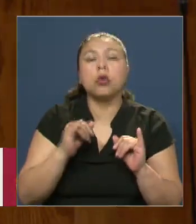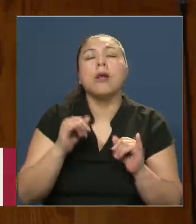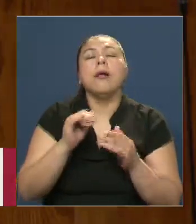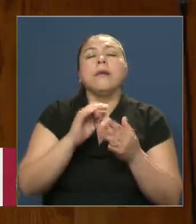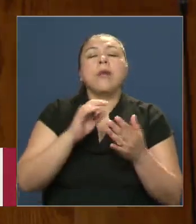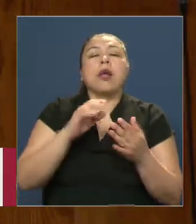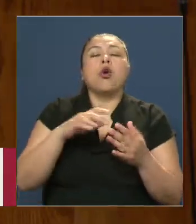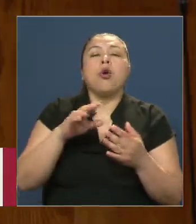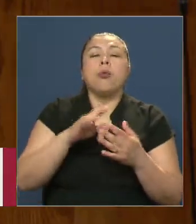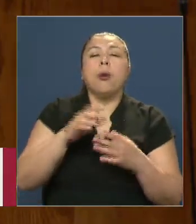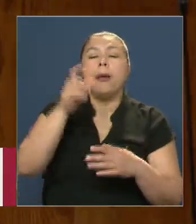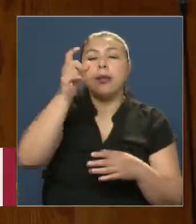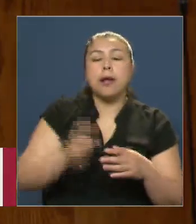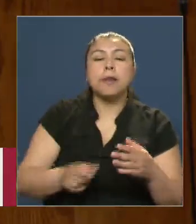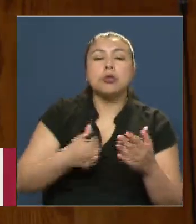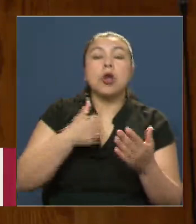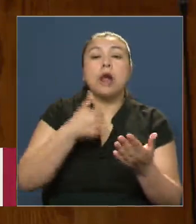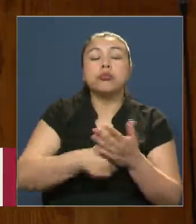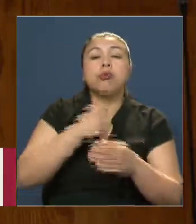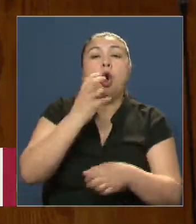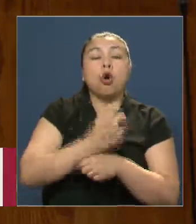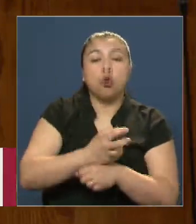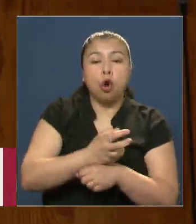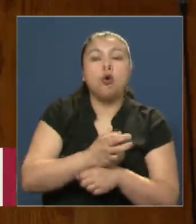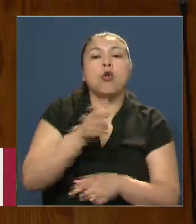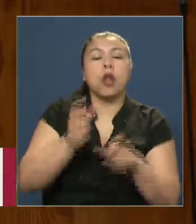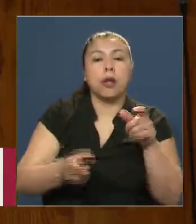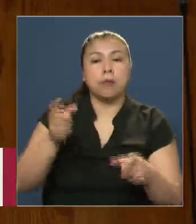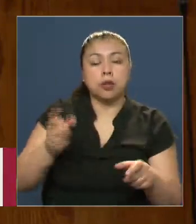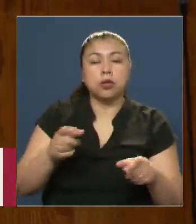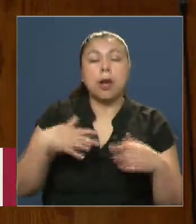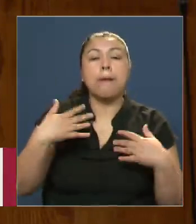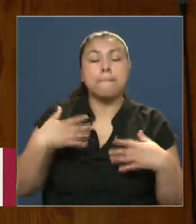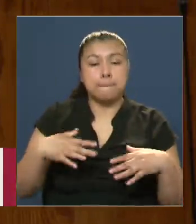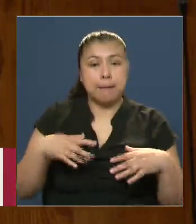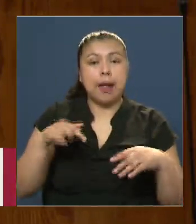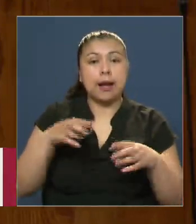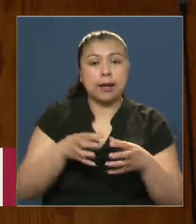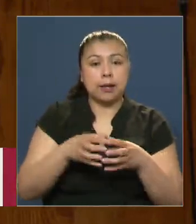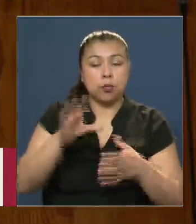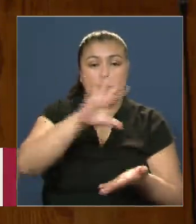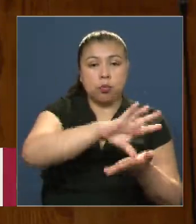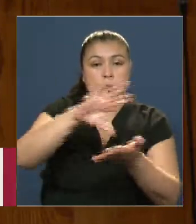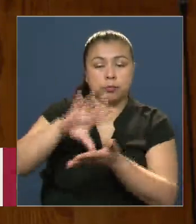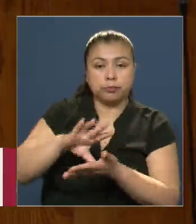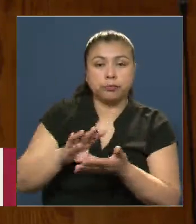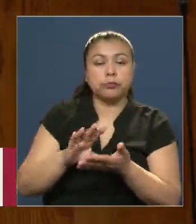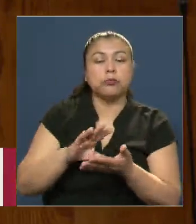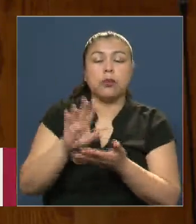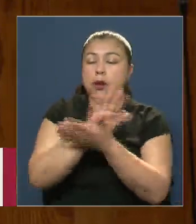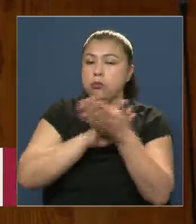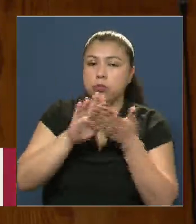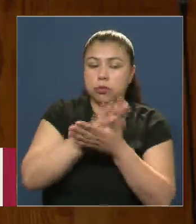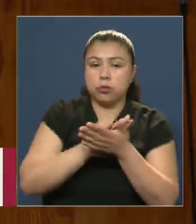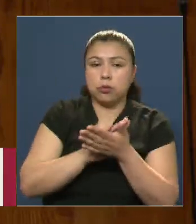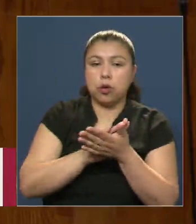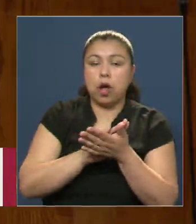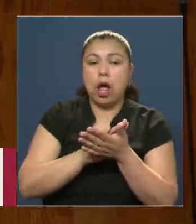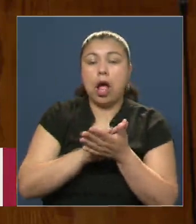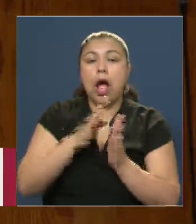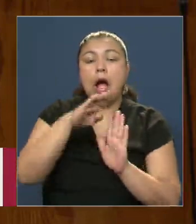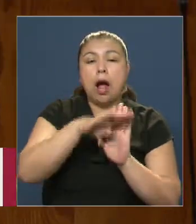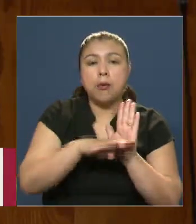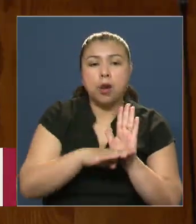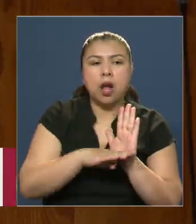o extraviada, exigencia fundamental para integrar el grupo de países se ha adscrito, por ejemplo, al programa de la